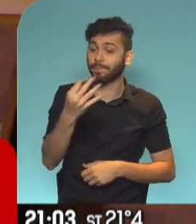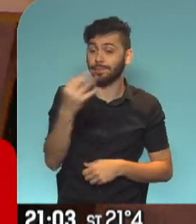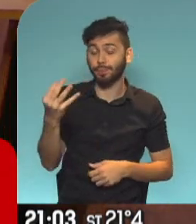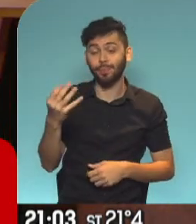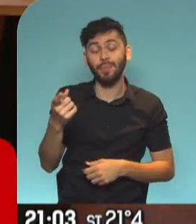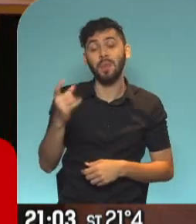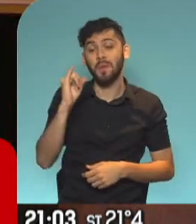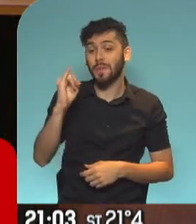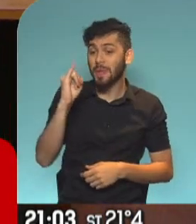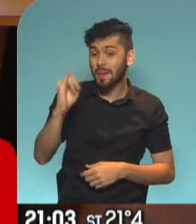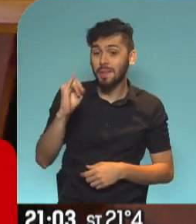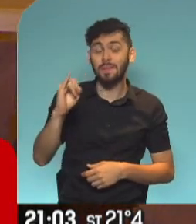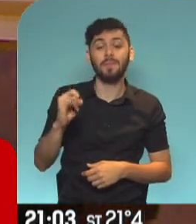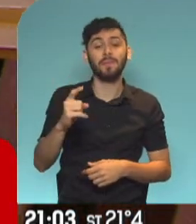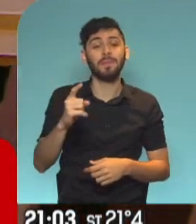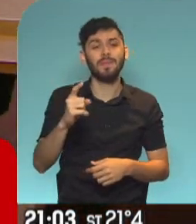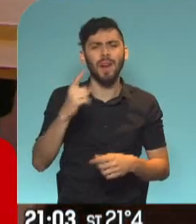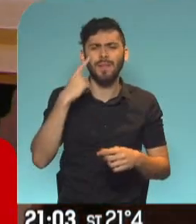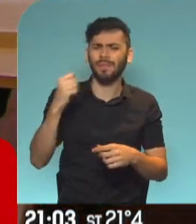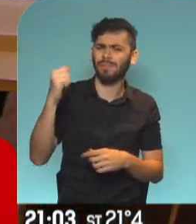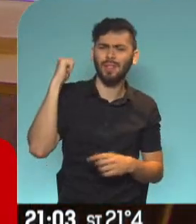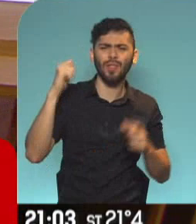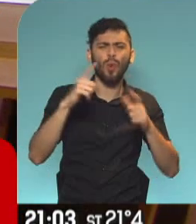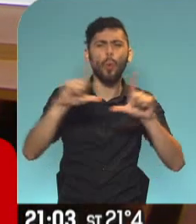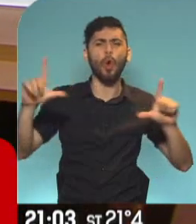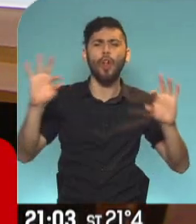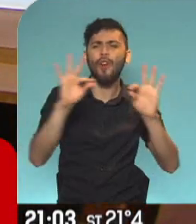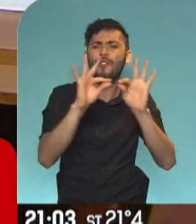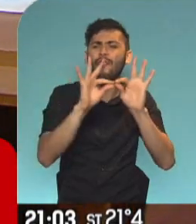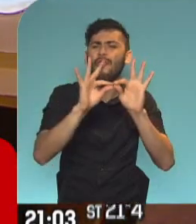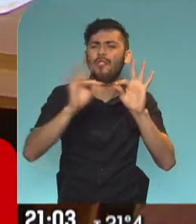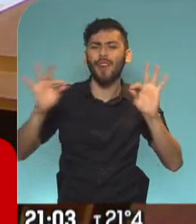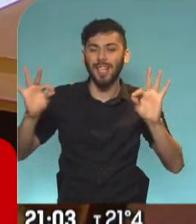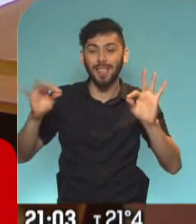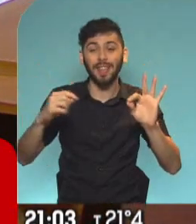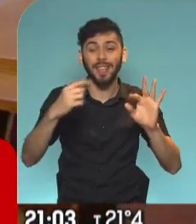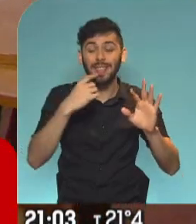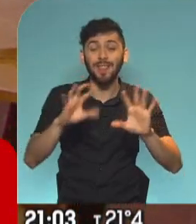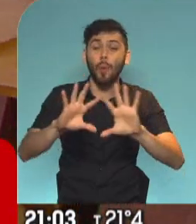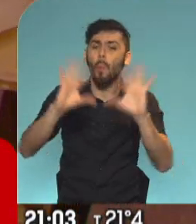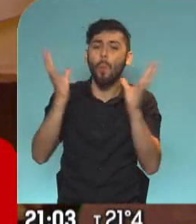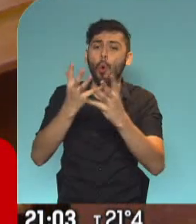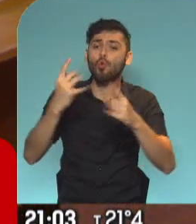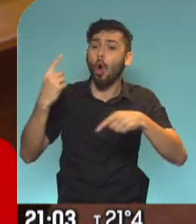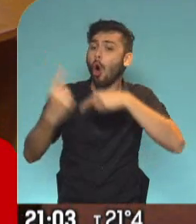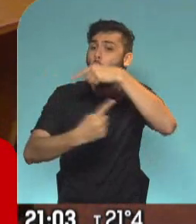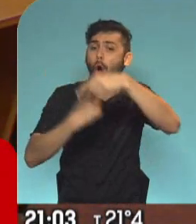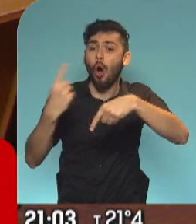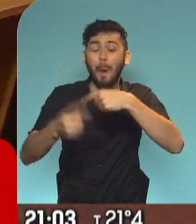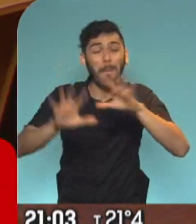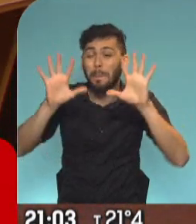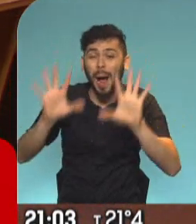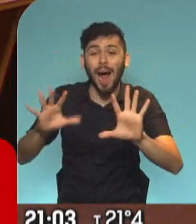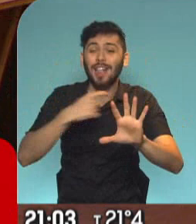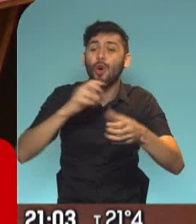presentabas, mientras abrimos este segmento, vamos viendo frases detrás en el wall. Para en el mundo me quiero bajar, decía Mafalda. Una de las más conocidas. Una de las más